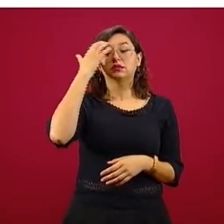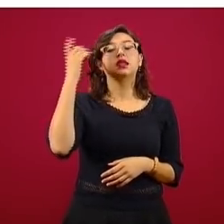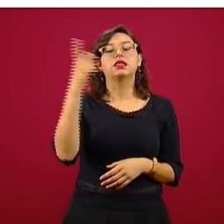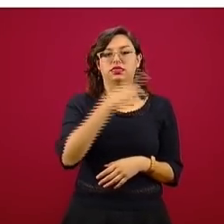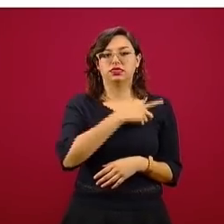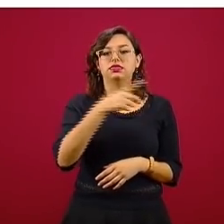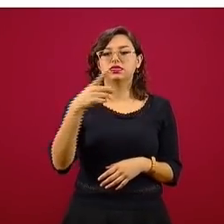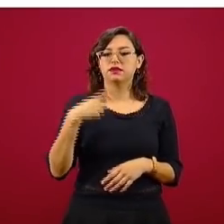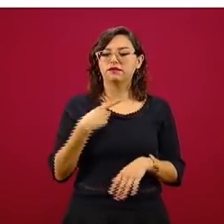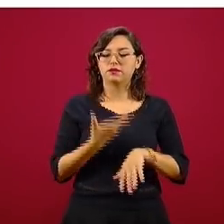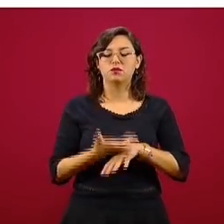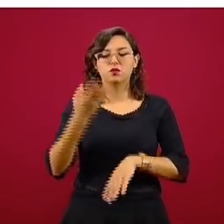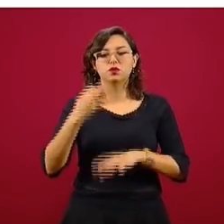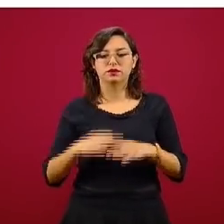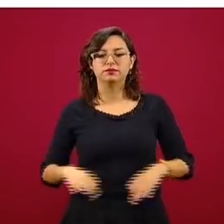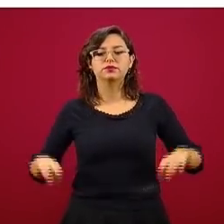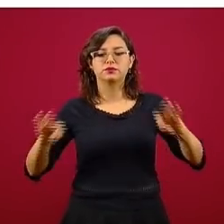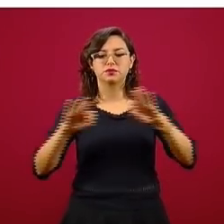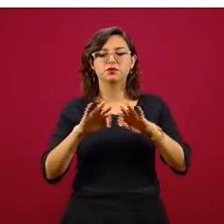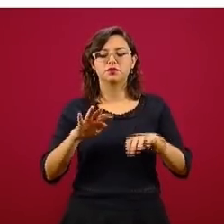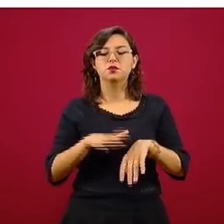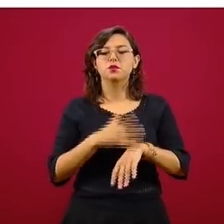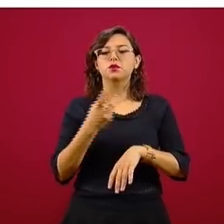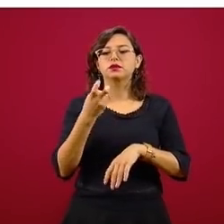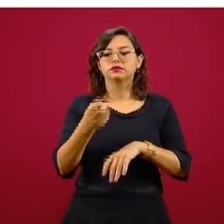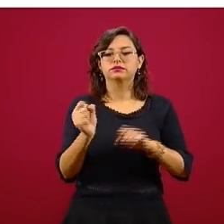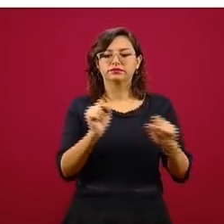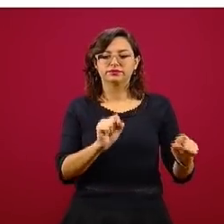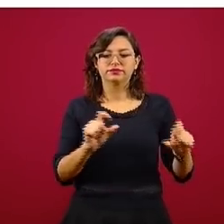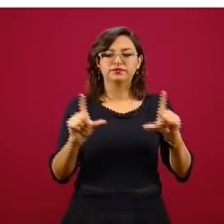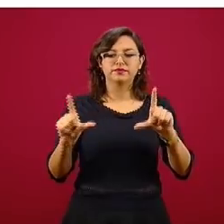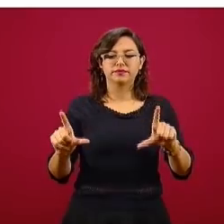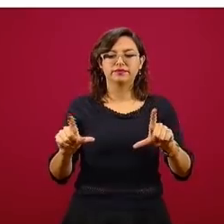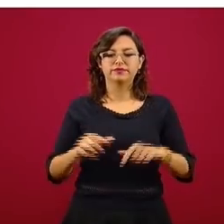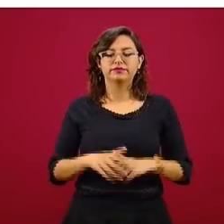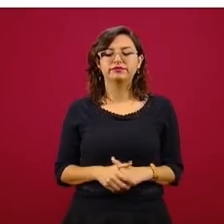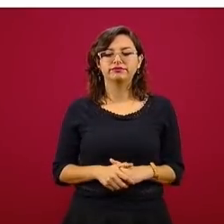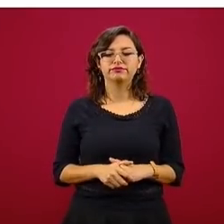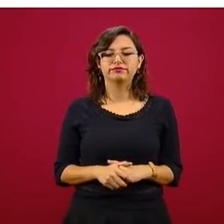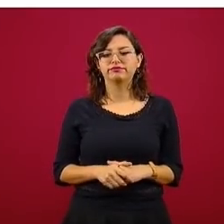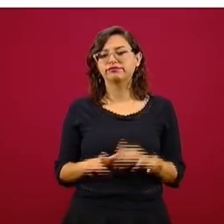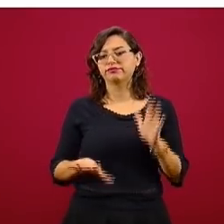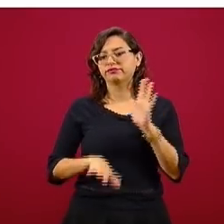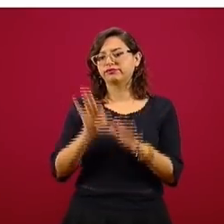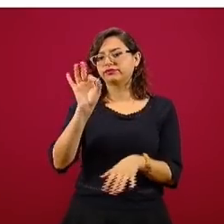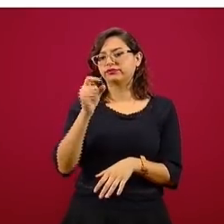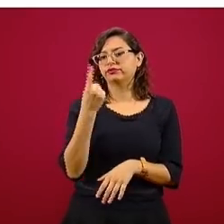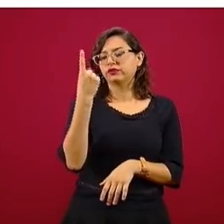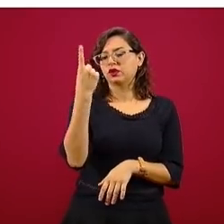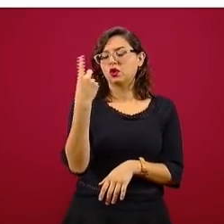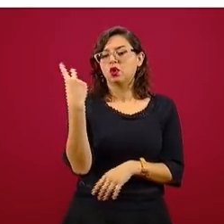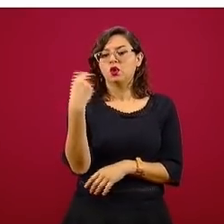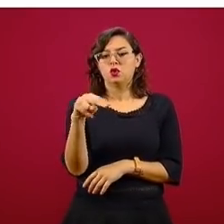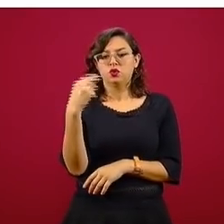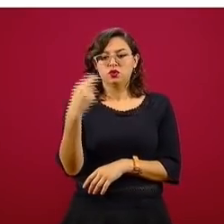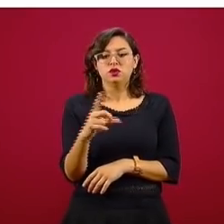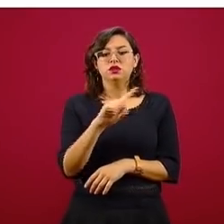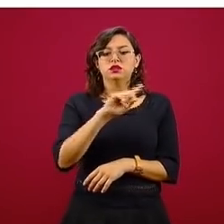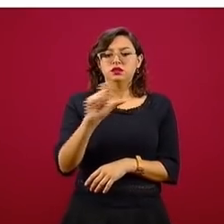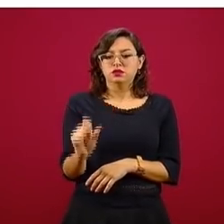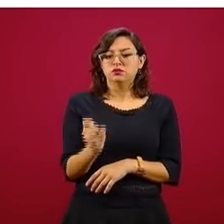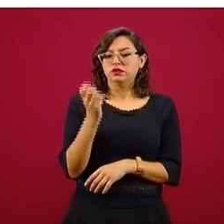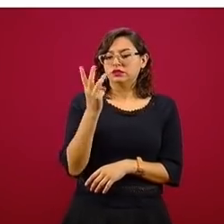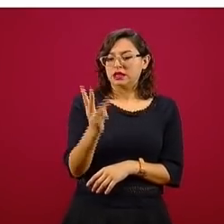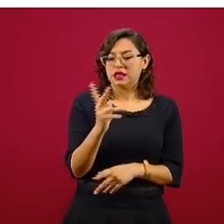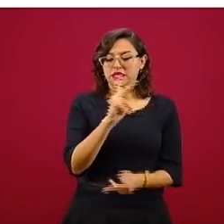la mayor importancia. Por eso estamos poniendo esta plataforma. Ahí ponen el nombre de las personas. 3 preguntas muy